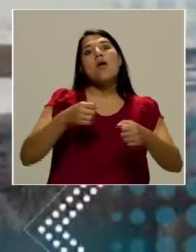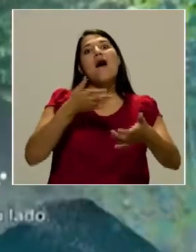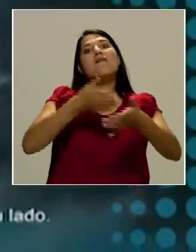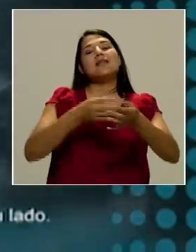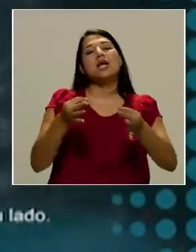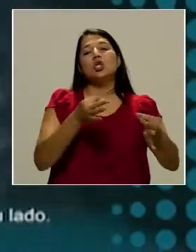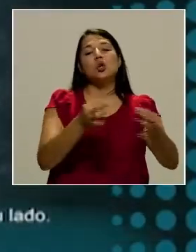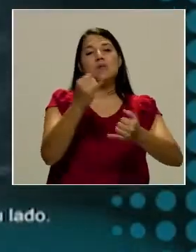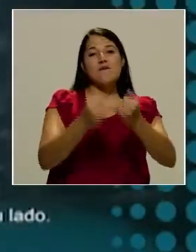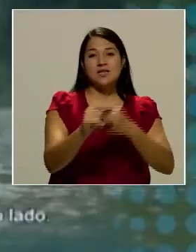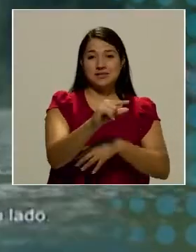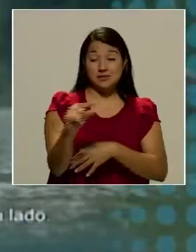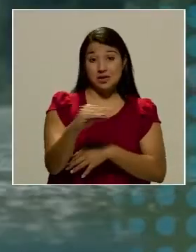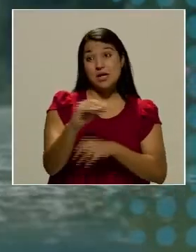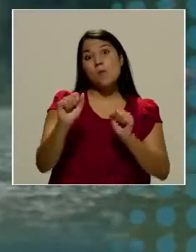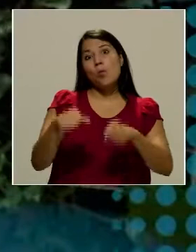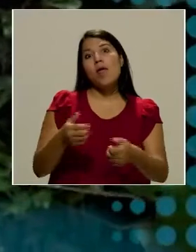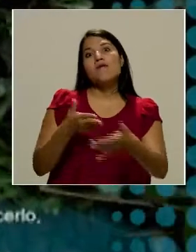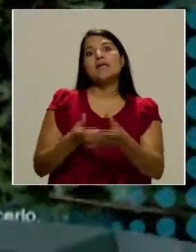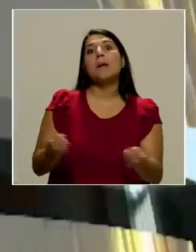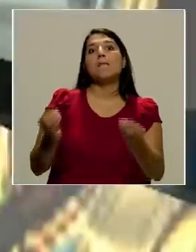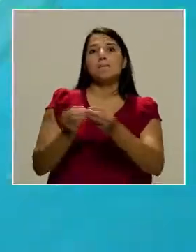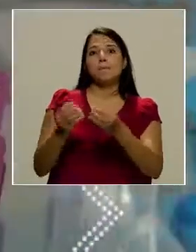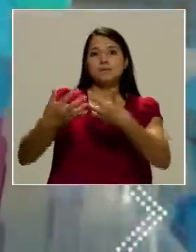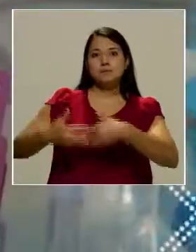de semana y golpear aún más al sector.